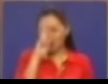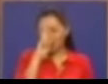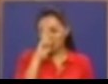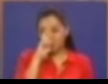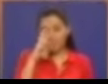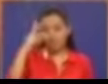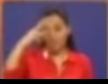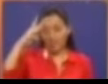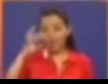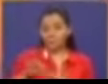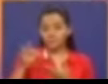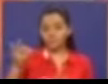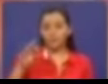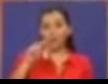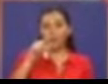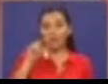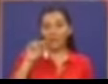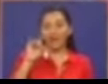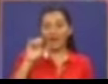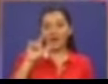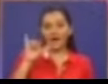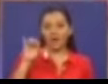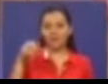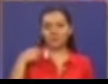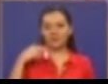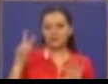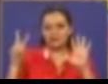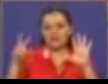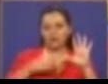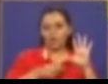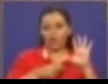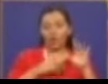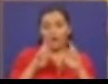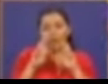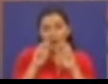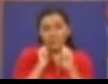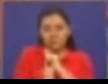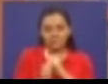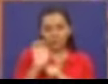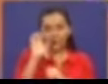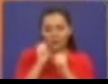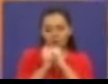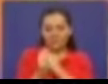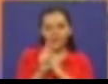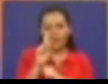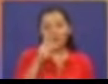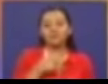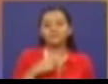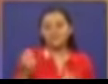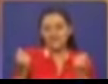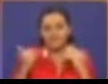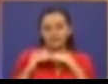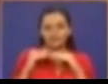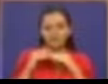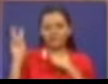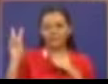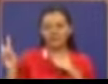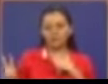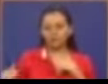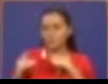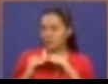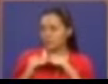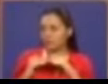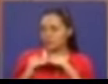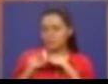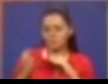7 medallas de oro. Pero, por ejemplo, estamos empatados con Venezuela, que tiene mucho más habitantes